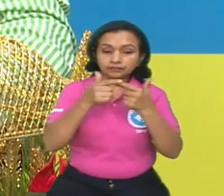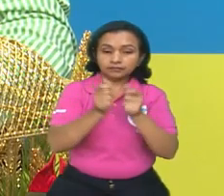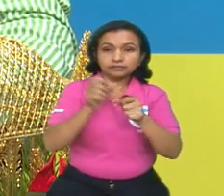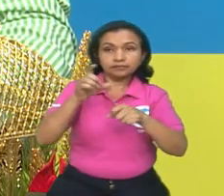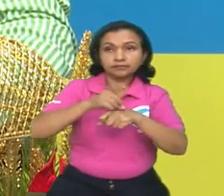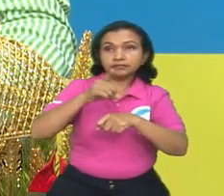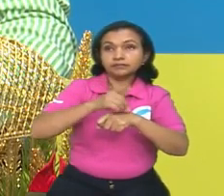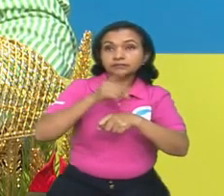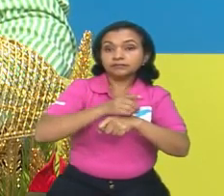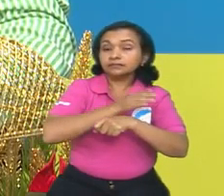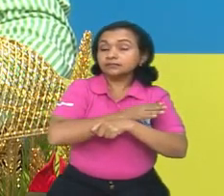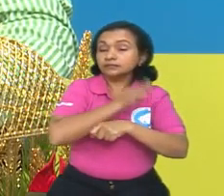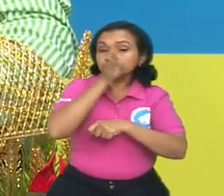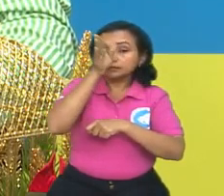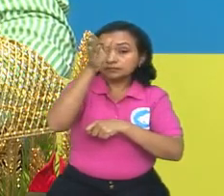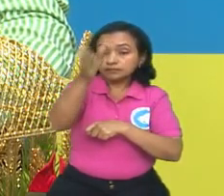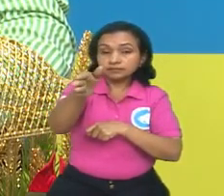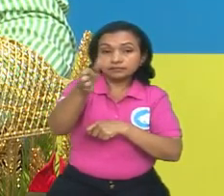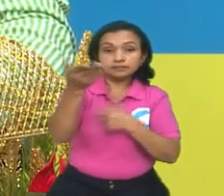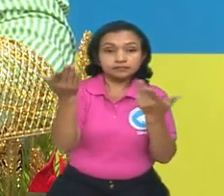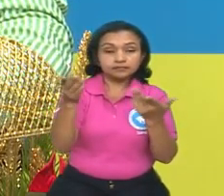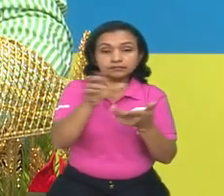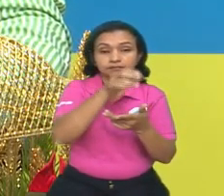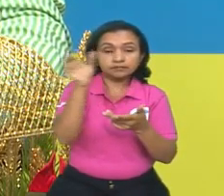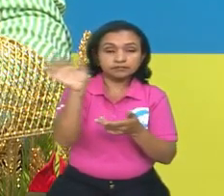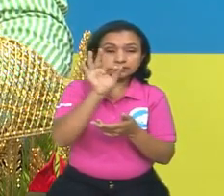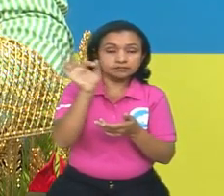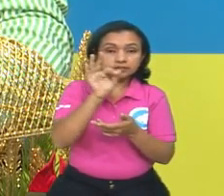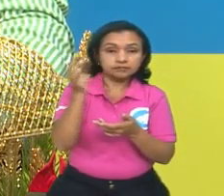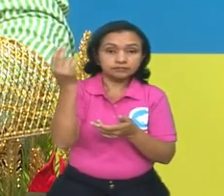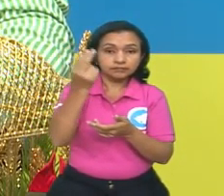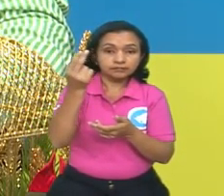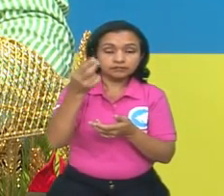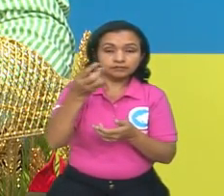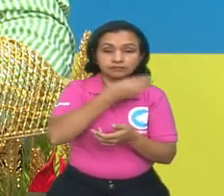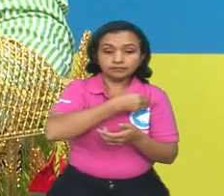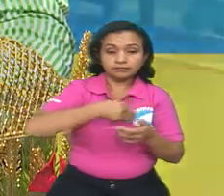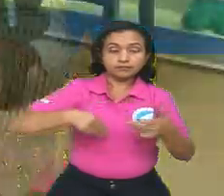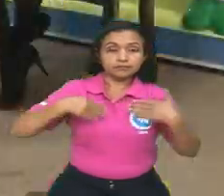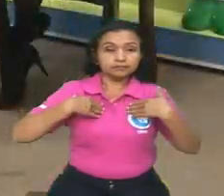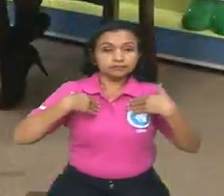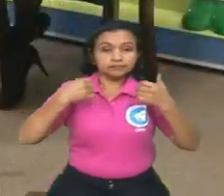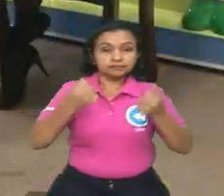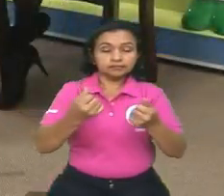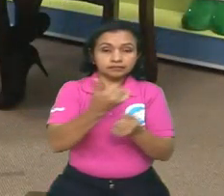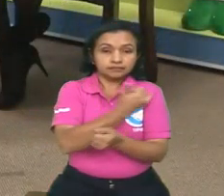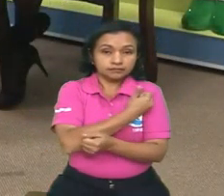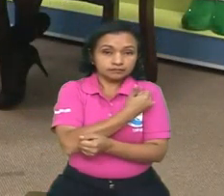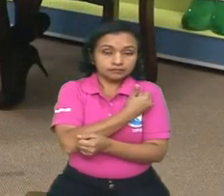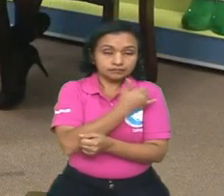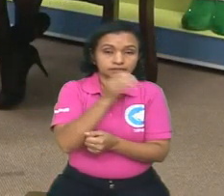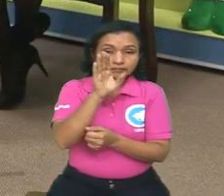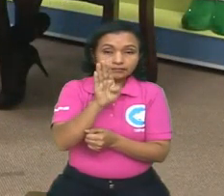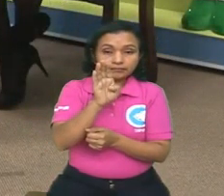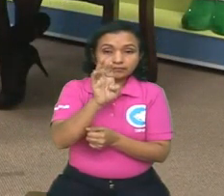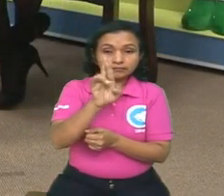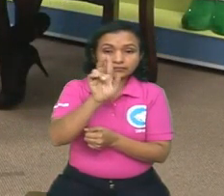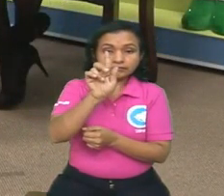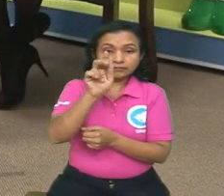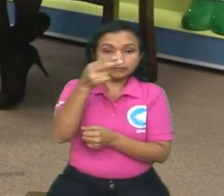las brigadas médicas van hasta los lugares más recónditos. Así es. Pero ¿qué otro mecanismo utiliza el MINSA, en este caso el Hospital Berta